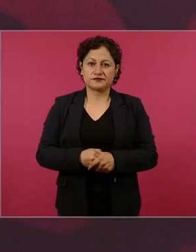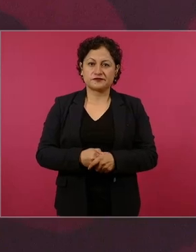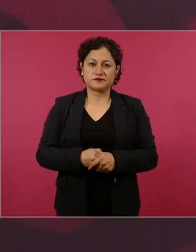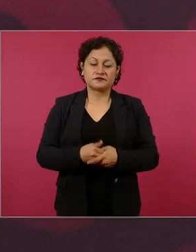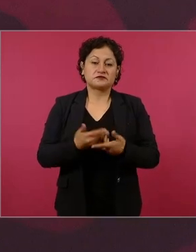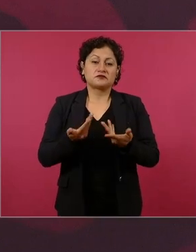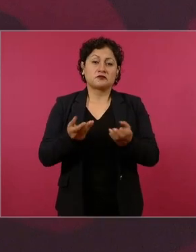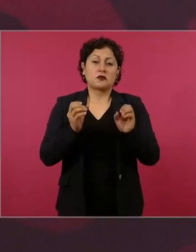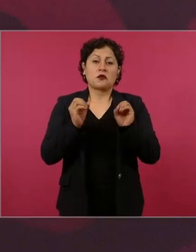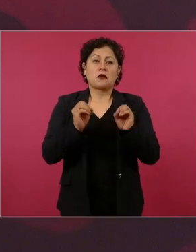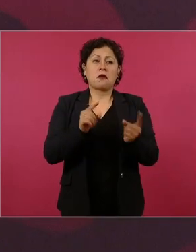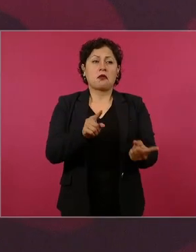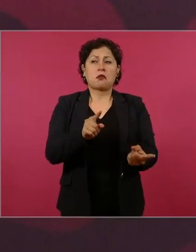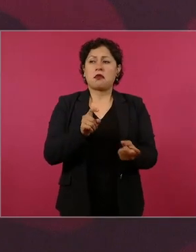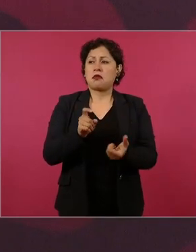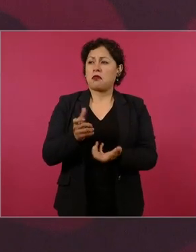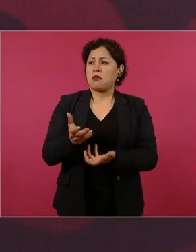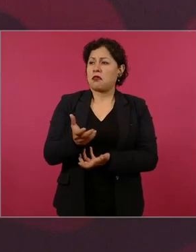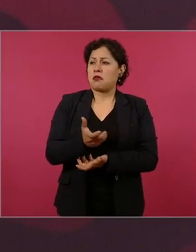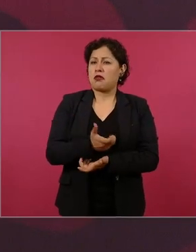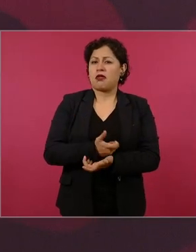dinero, poder,